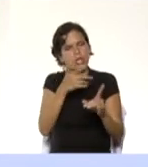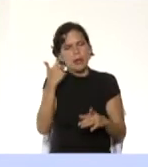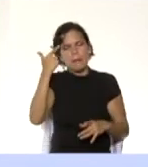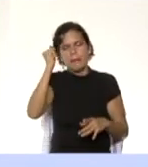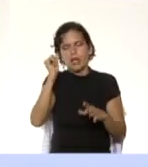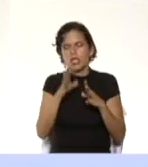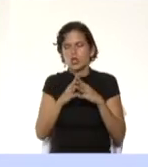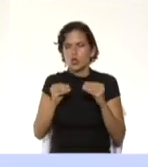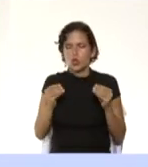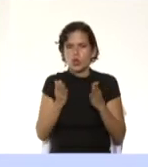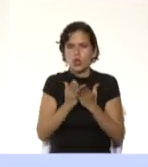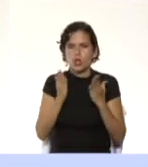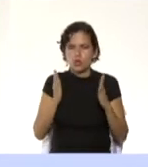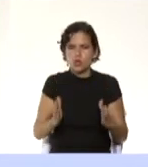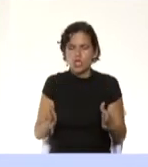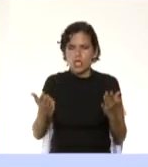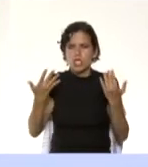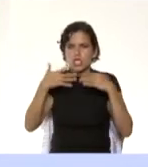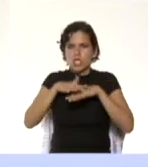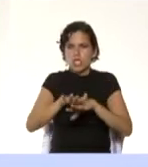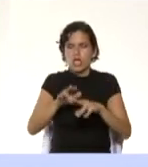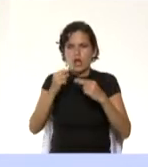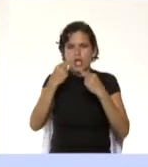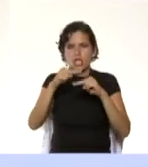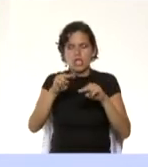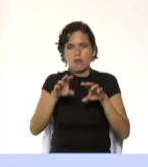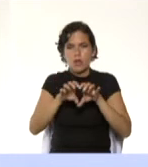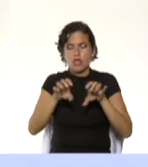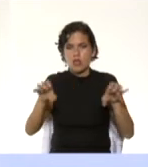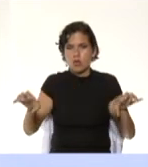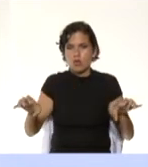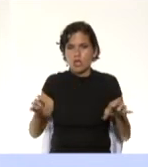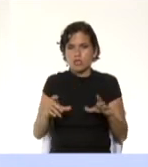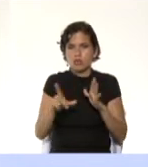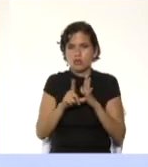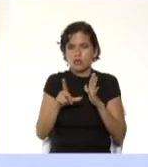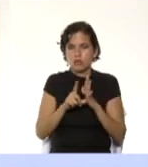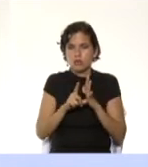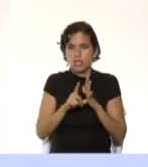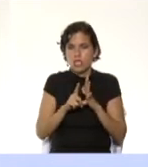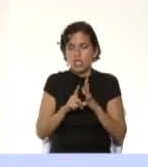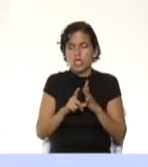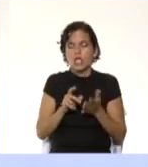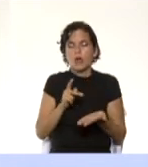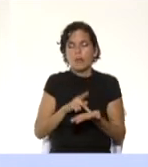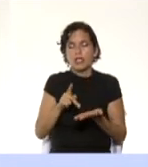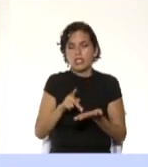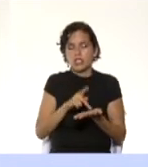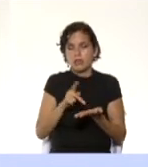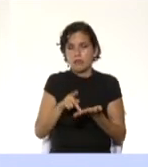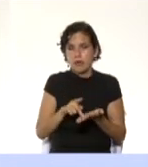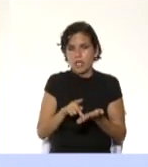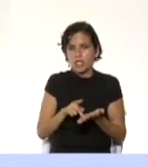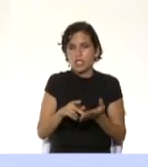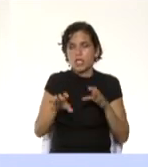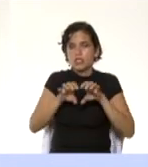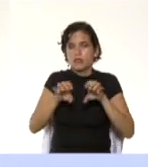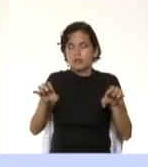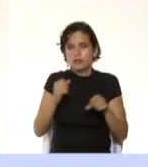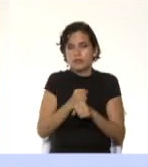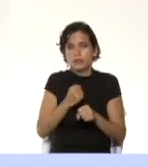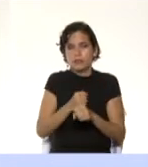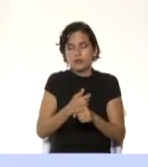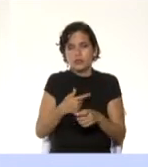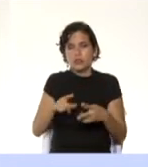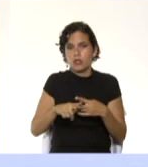para todos los estudiantes integrados en el nivel de educación media y los participantes de los talleres de educación laboral. El día